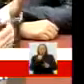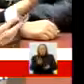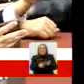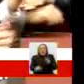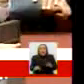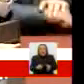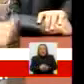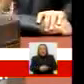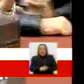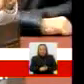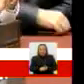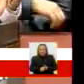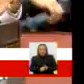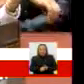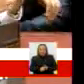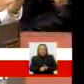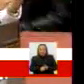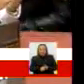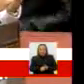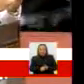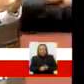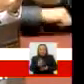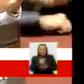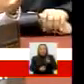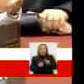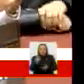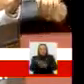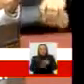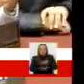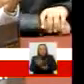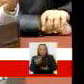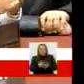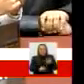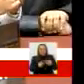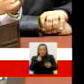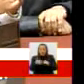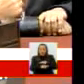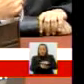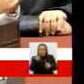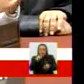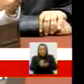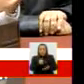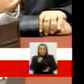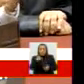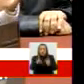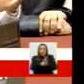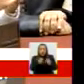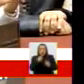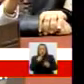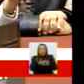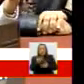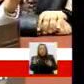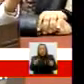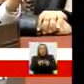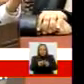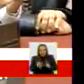pero es que es importante. Primero, exoneran ciertos trámites que son básicos para que se apruebe una ley, como es el envío a